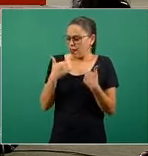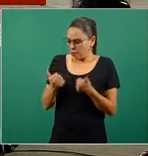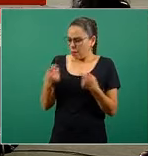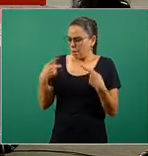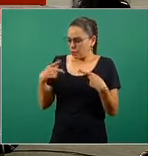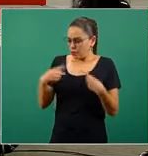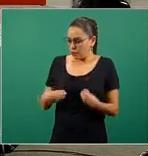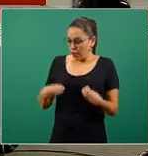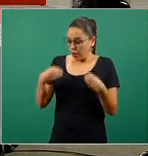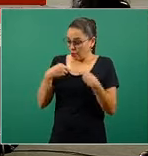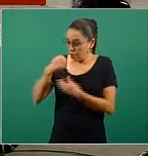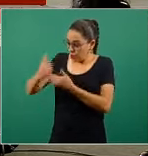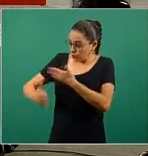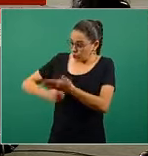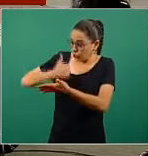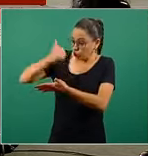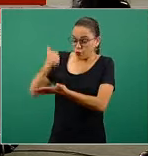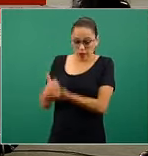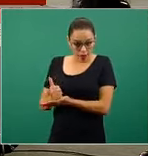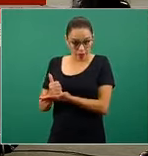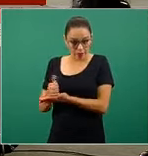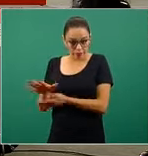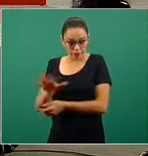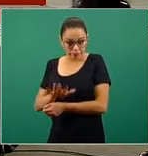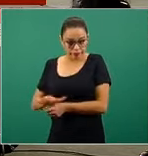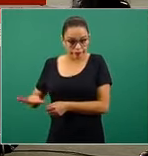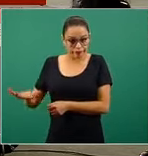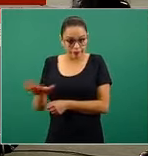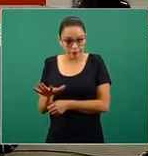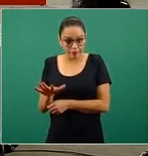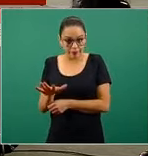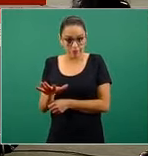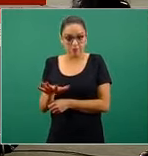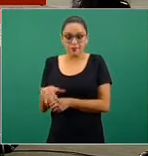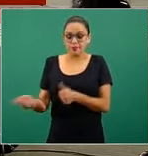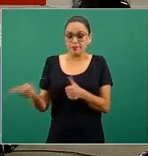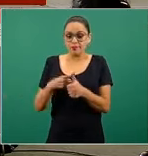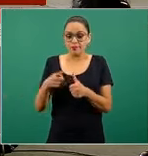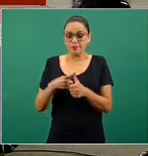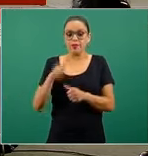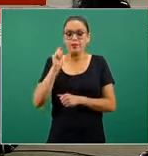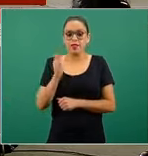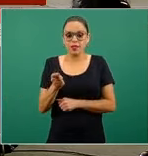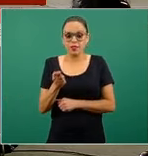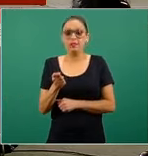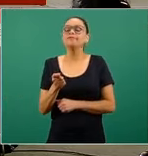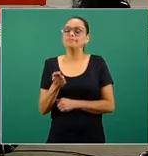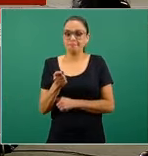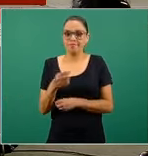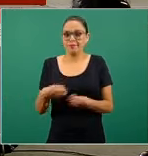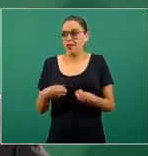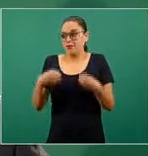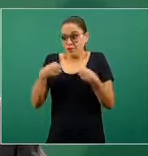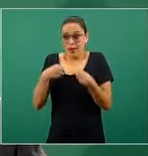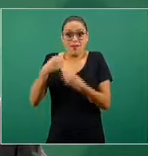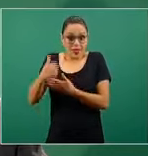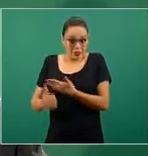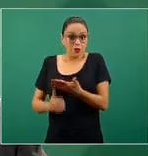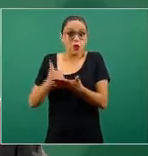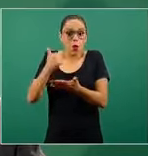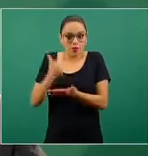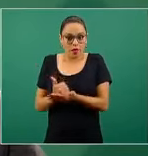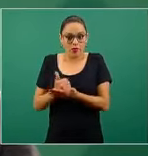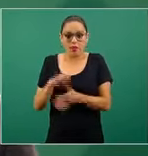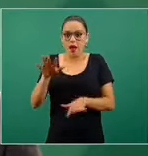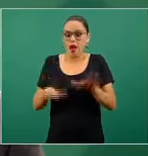en zonas urbanas y que tienen como referencia principal la vivencia en zonas urbanas, a veces no sea